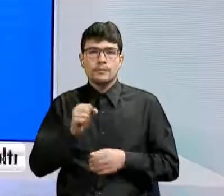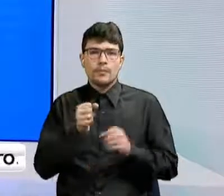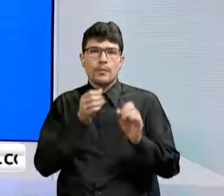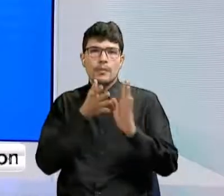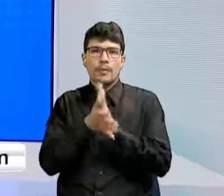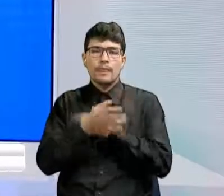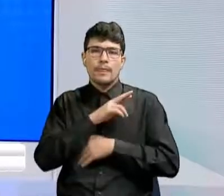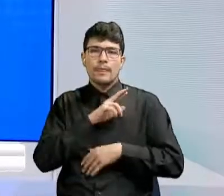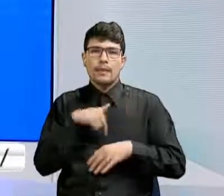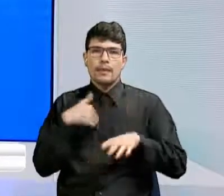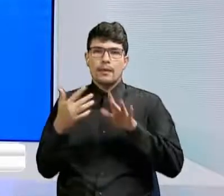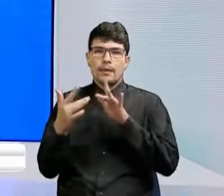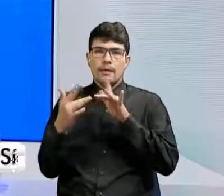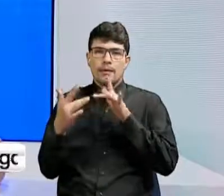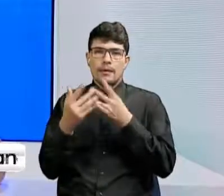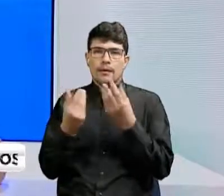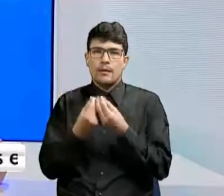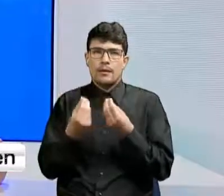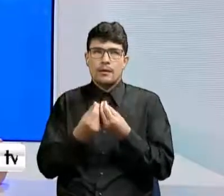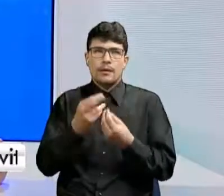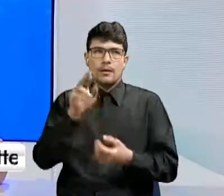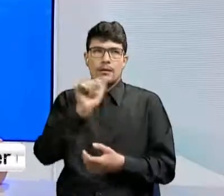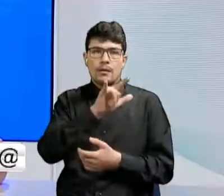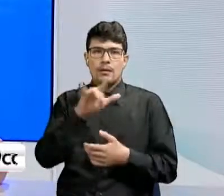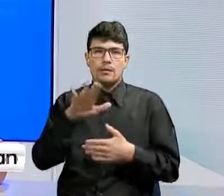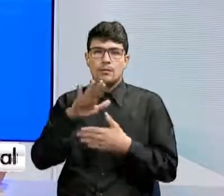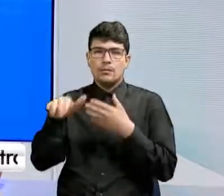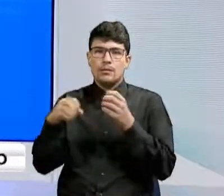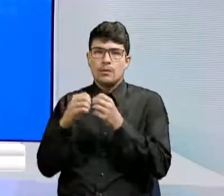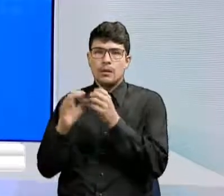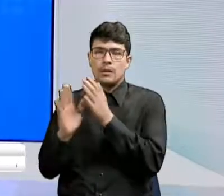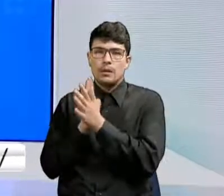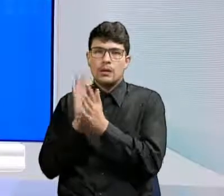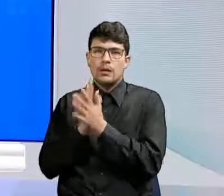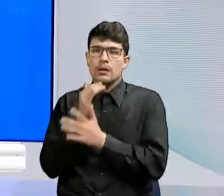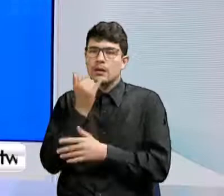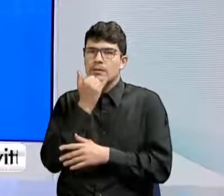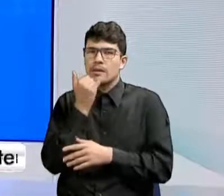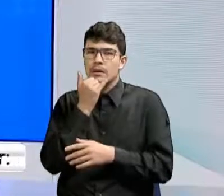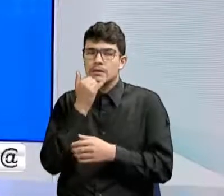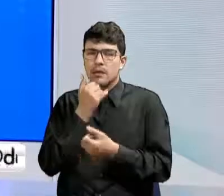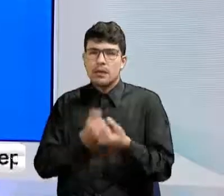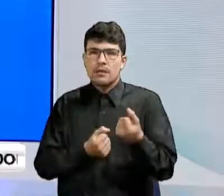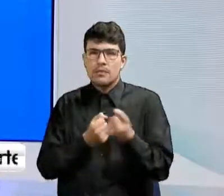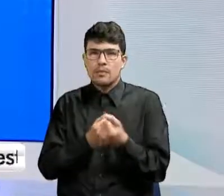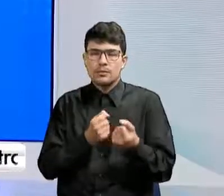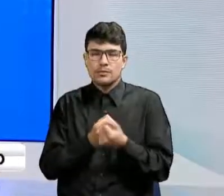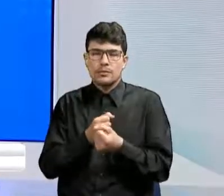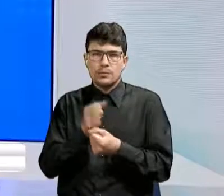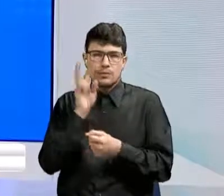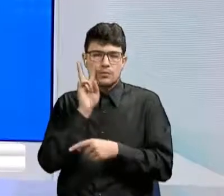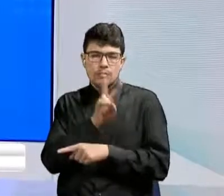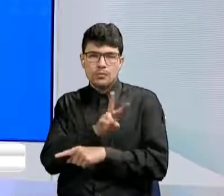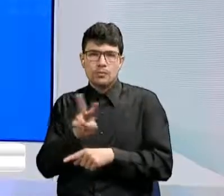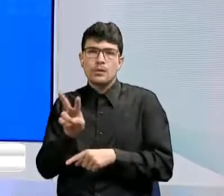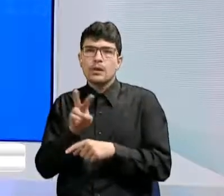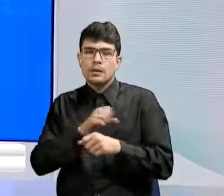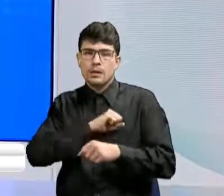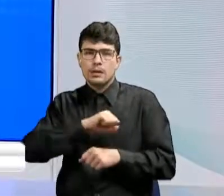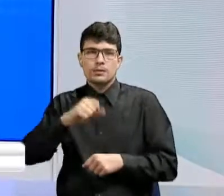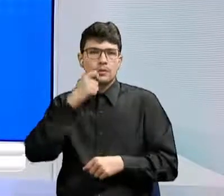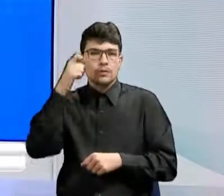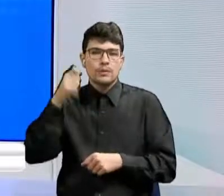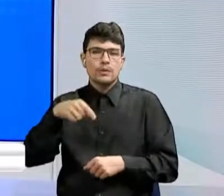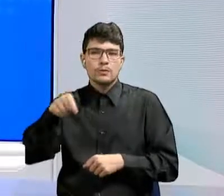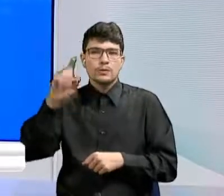Vamos a establecer contacto con nuestro compañero Raúl Rolando Castro para que nos diga de qué se trata el apoyo al Observatorio de Derechos Humanos en la provincia de Ocaña.